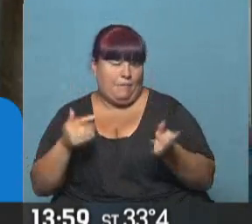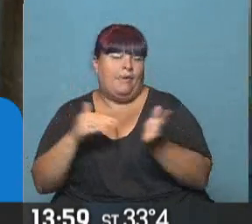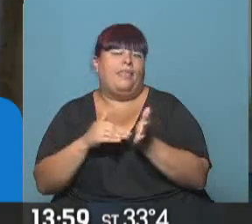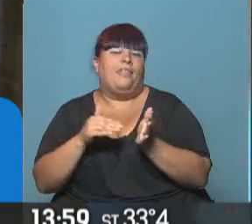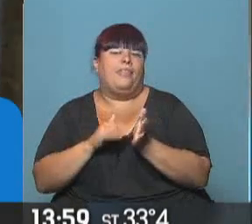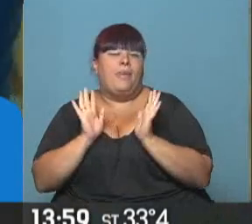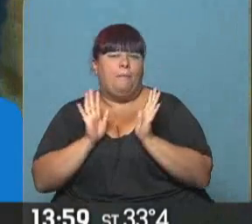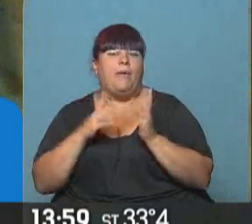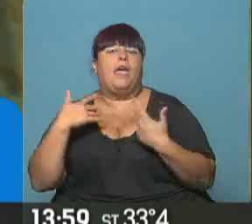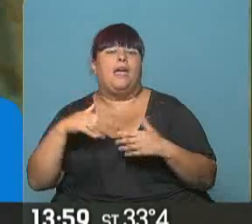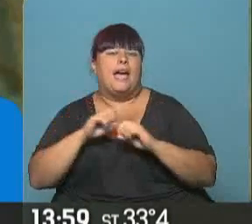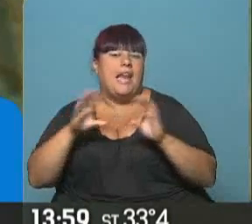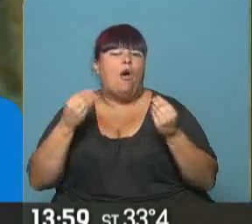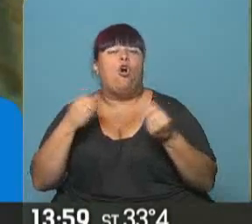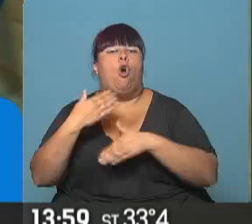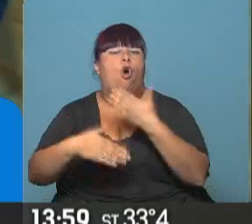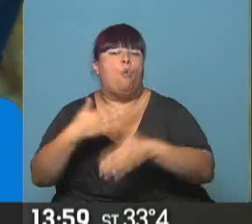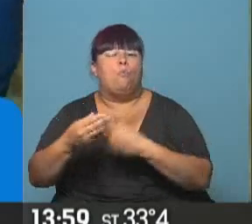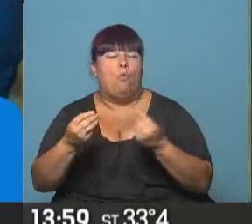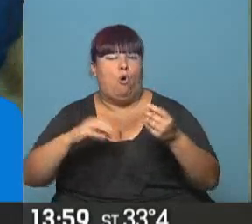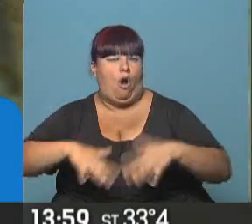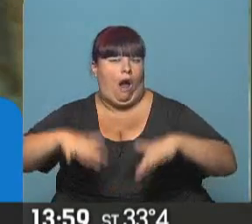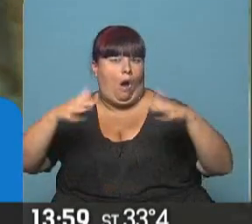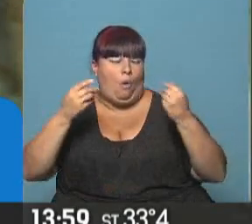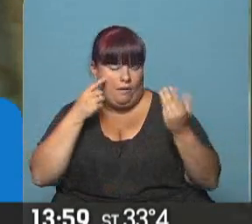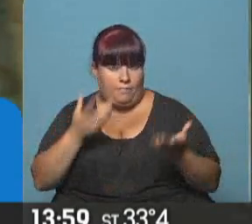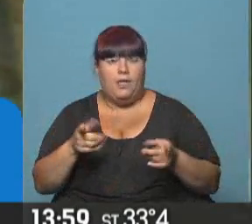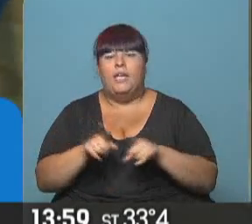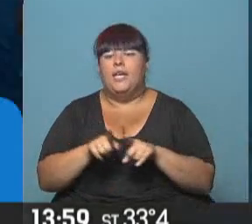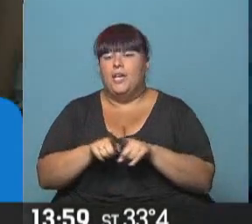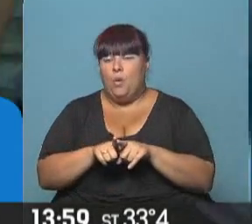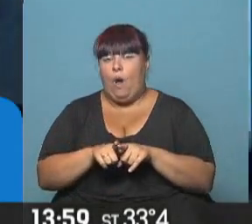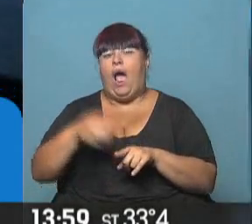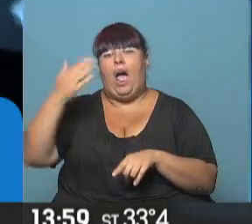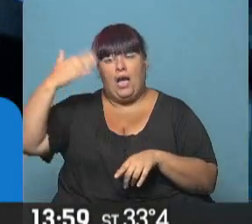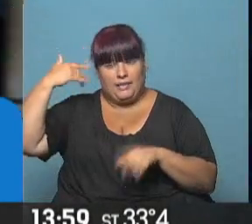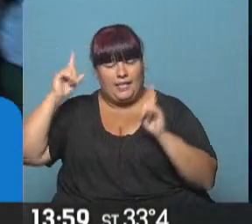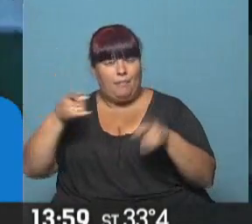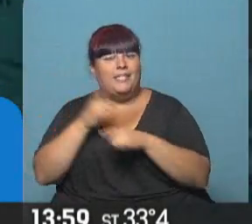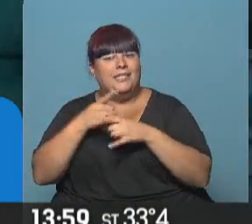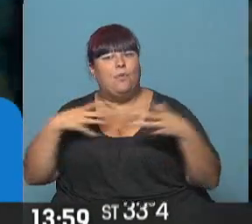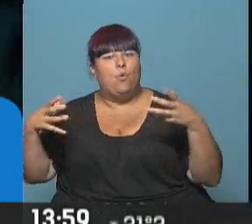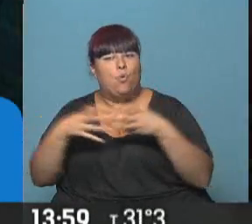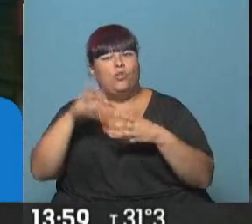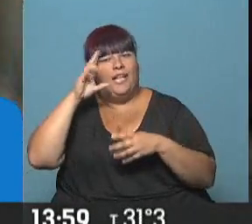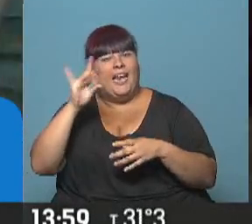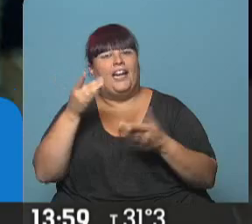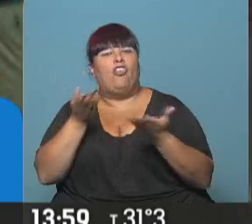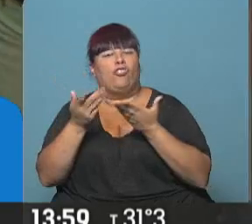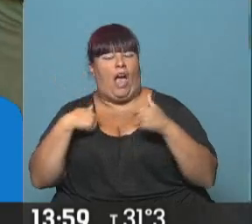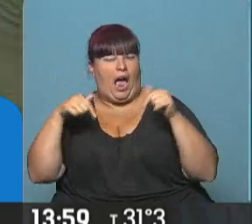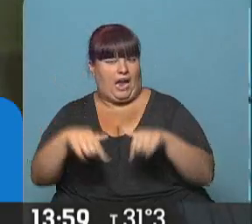bueno, de la magnitud, de cómo se vaya desarrollando esta catástrofe, ¿no? Así como en otras ocasiones, siempre en conjunto con Red Solidaria estamos